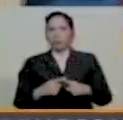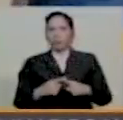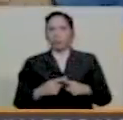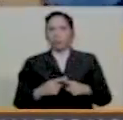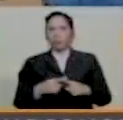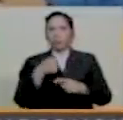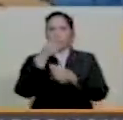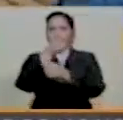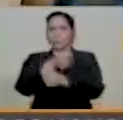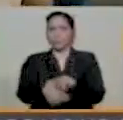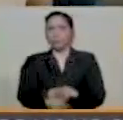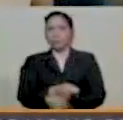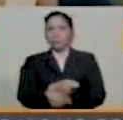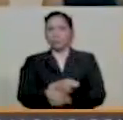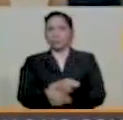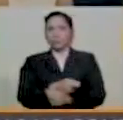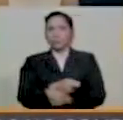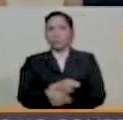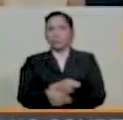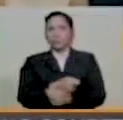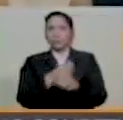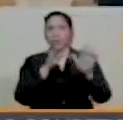Bachiller con promedio académico de